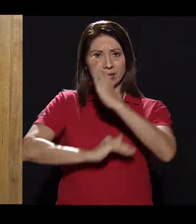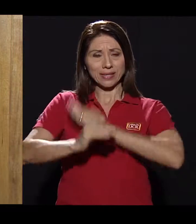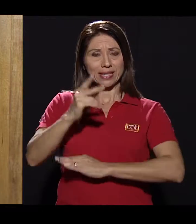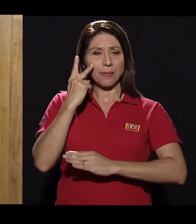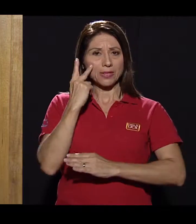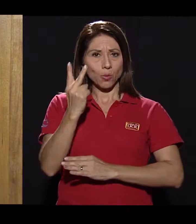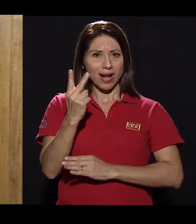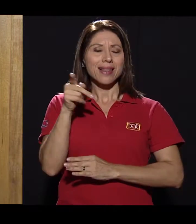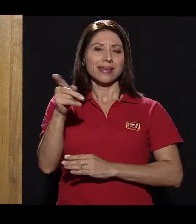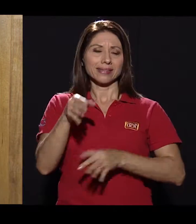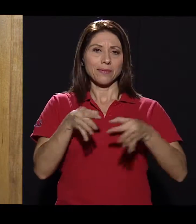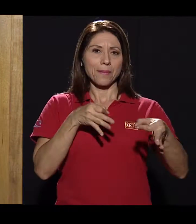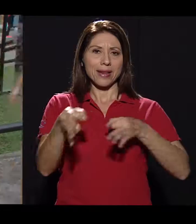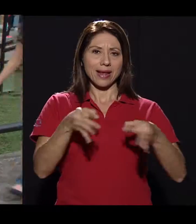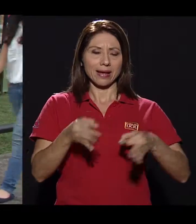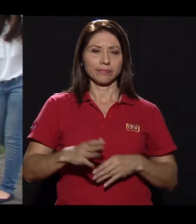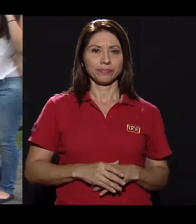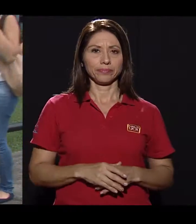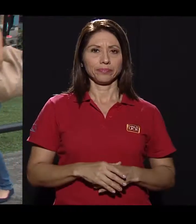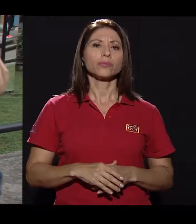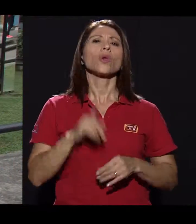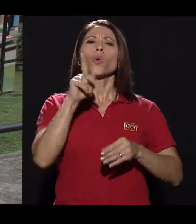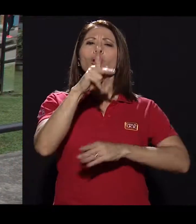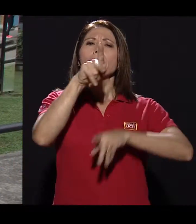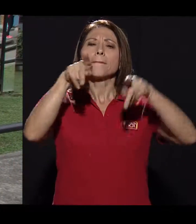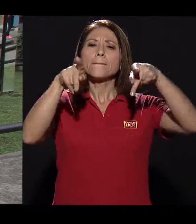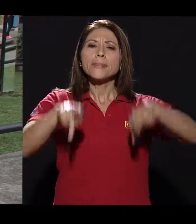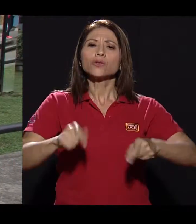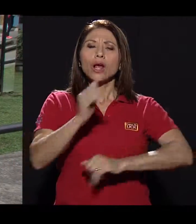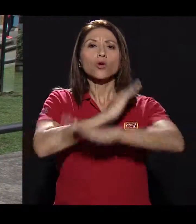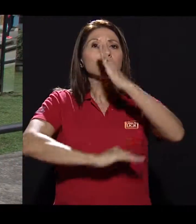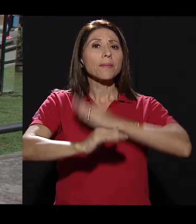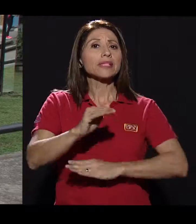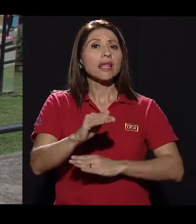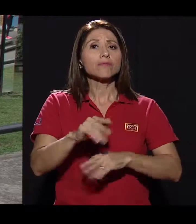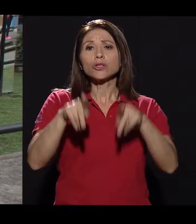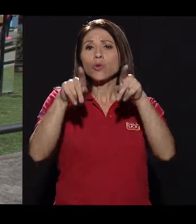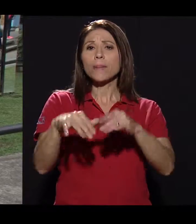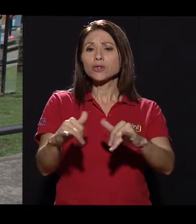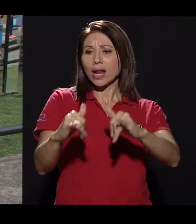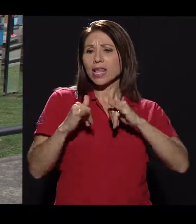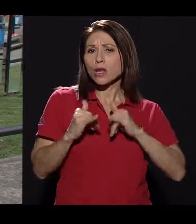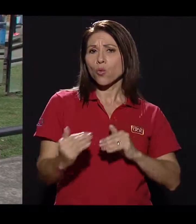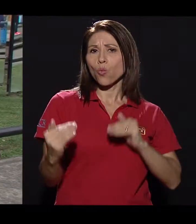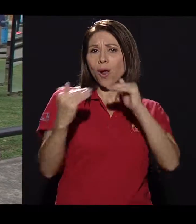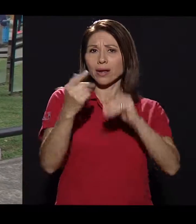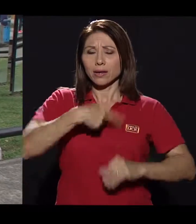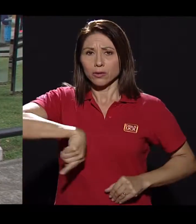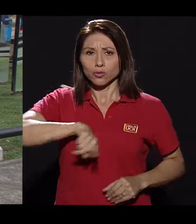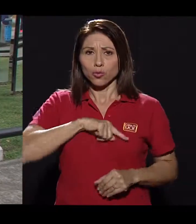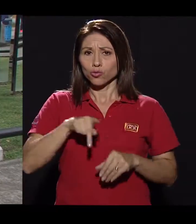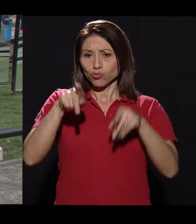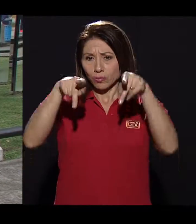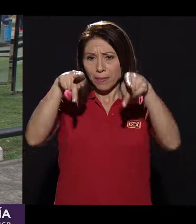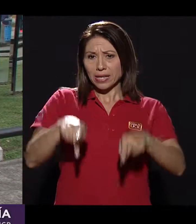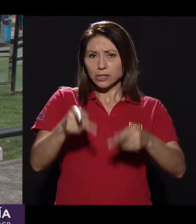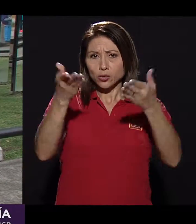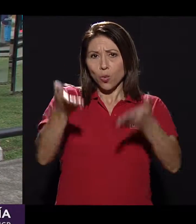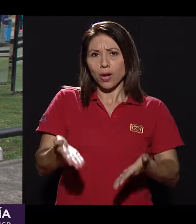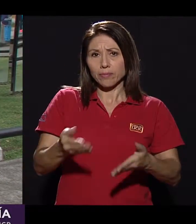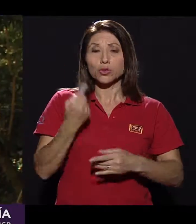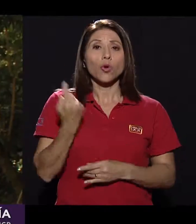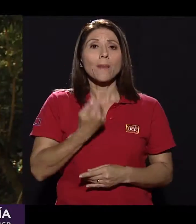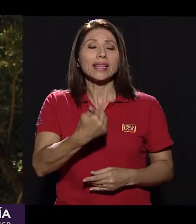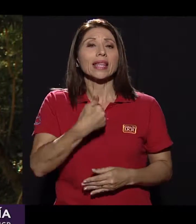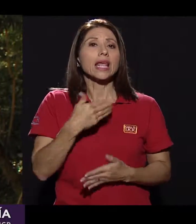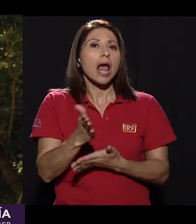lo explican. O sea, una persona con discapacidad es una persona igual que nosotros, es una persona, solo